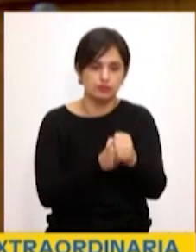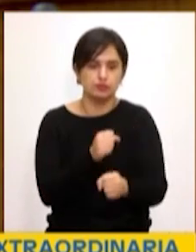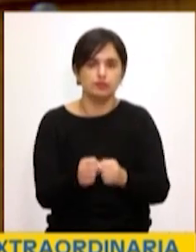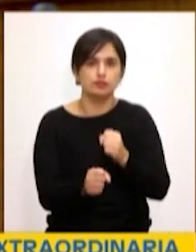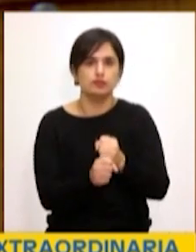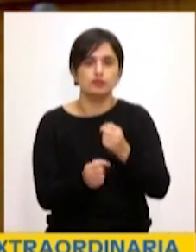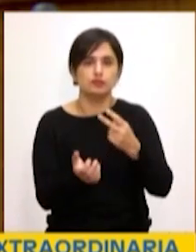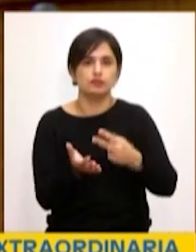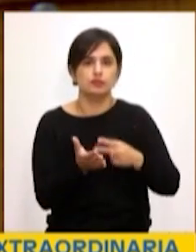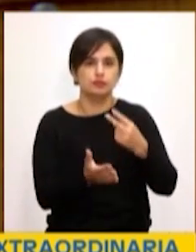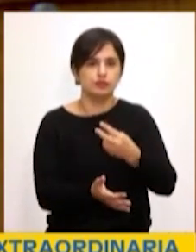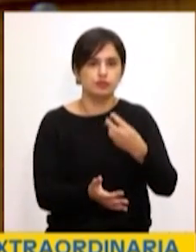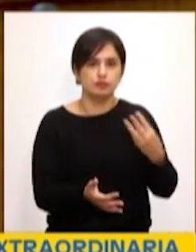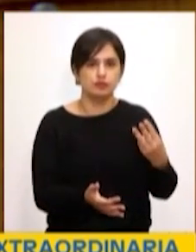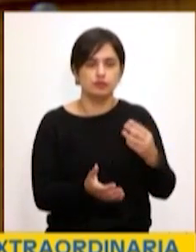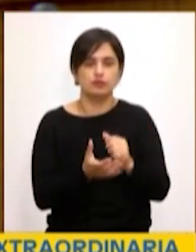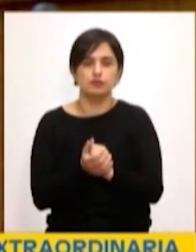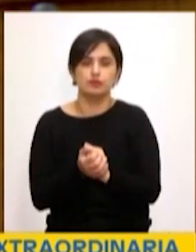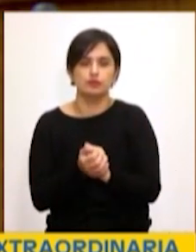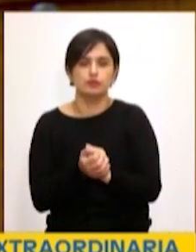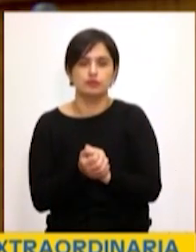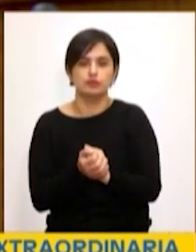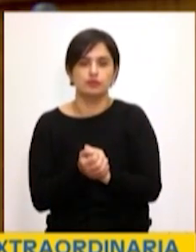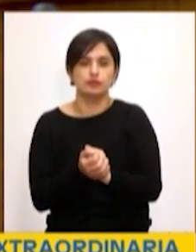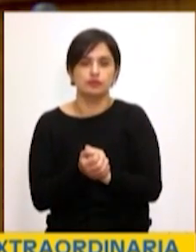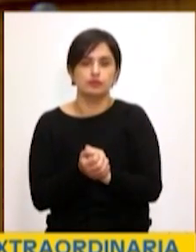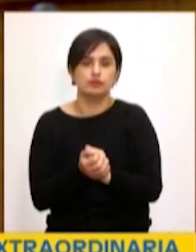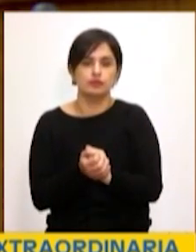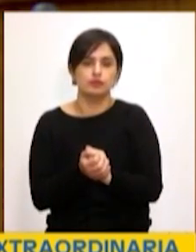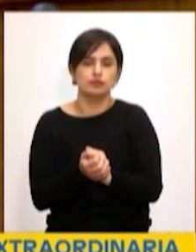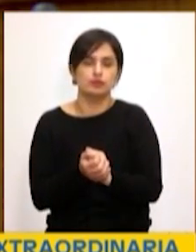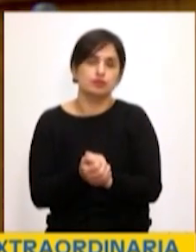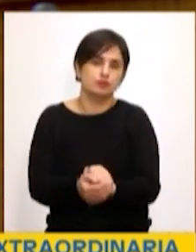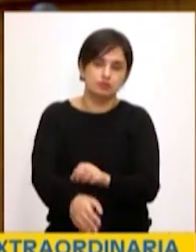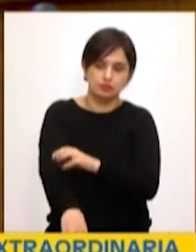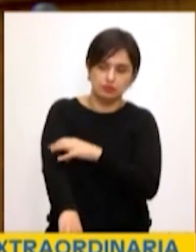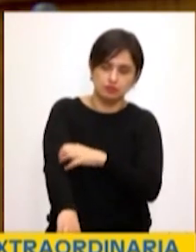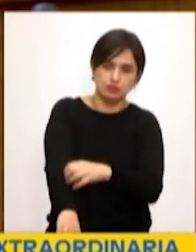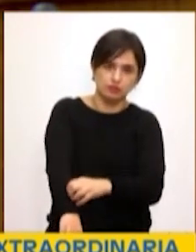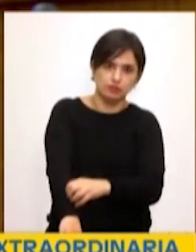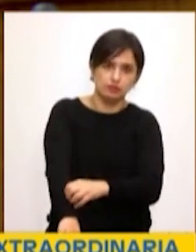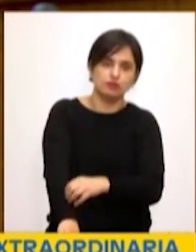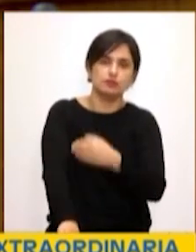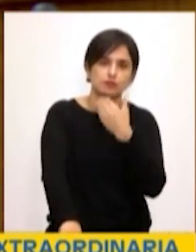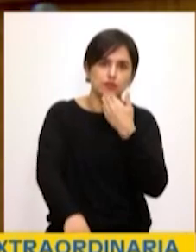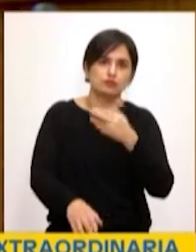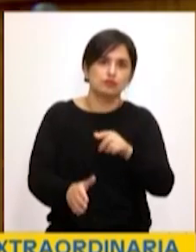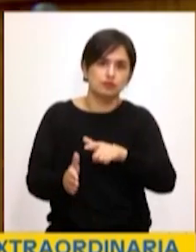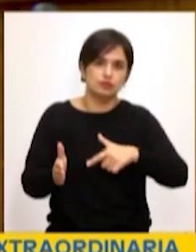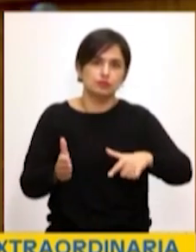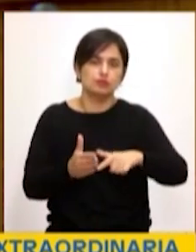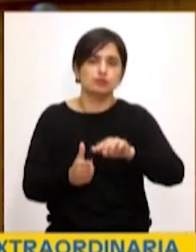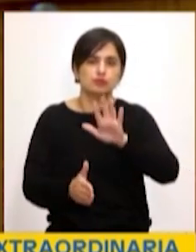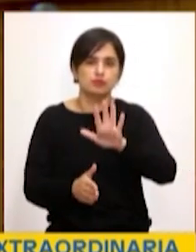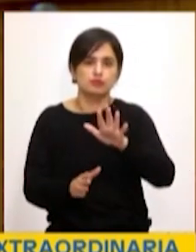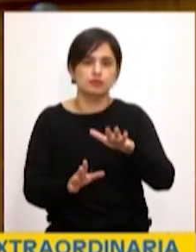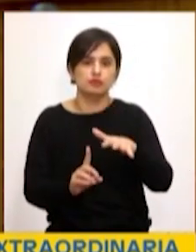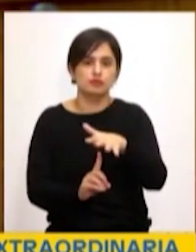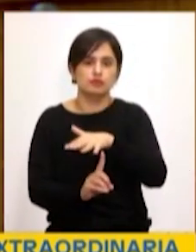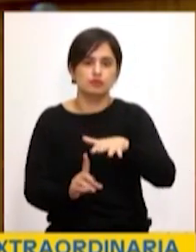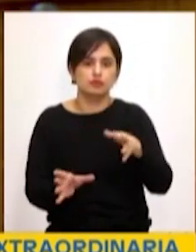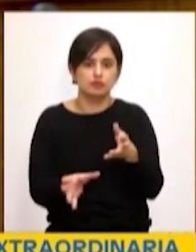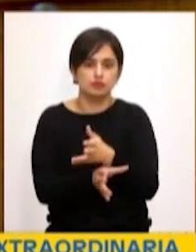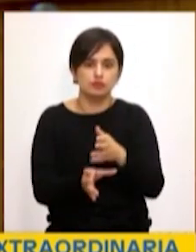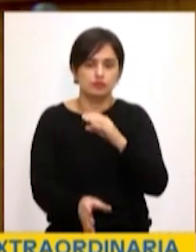240 en los ríos 26 Y si nos vamos más hacia el sur ya en los lagos tenemos cinco situaciones de violencia